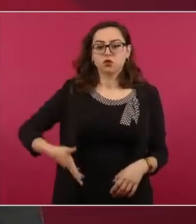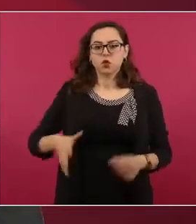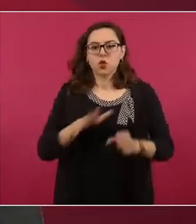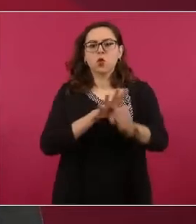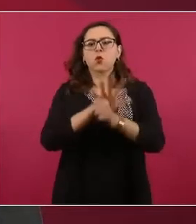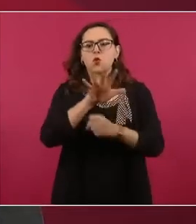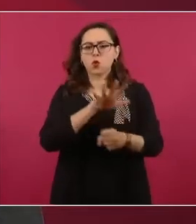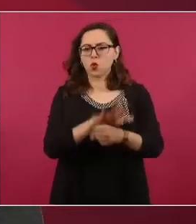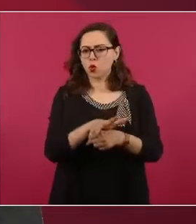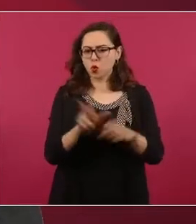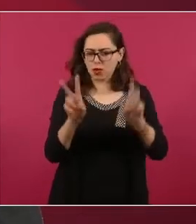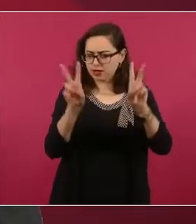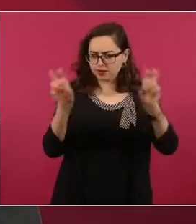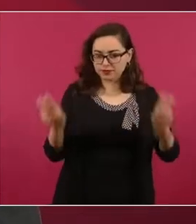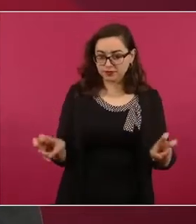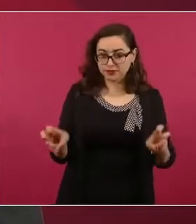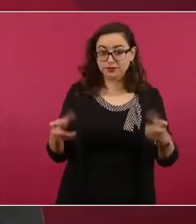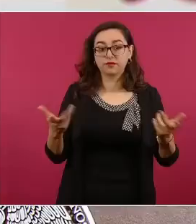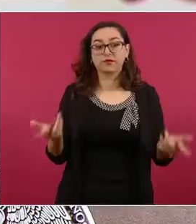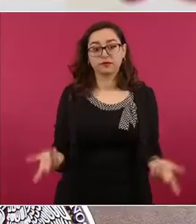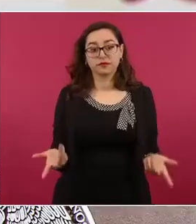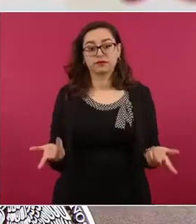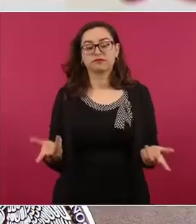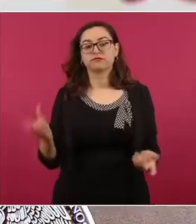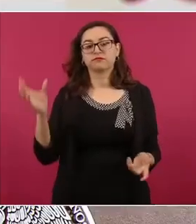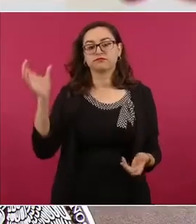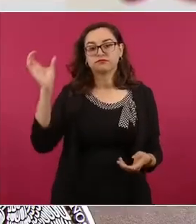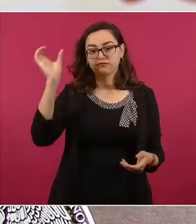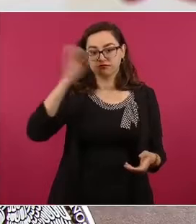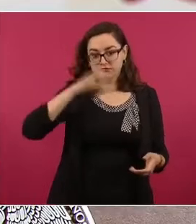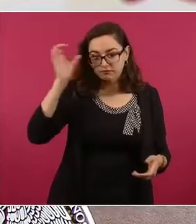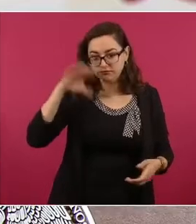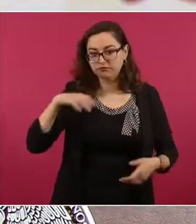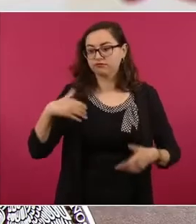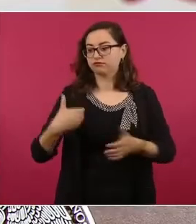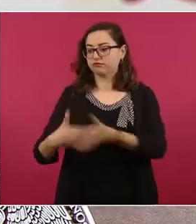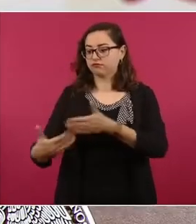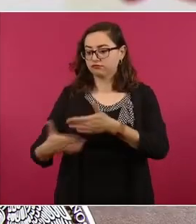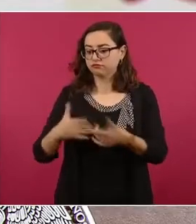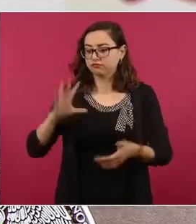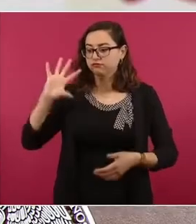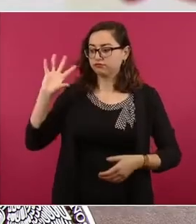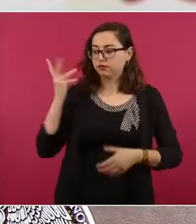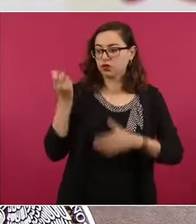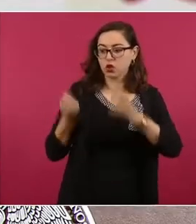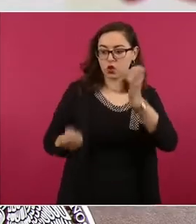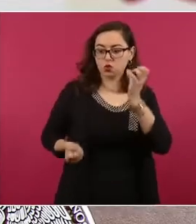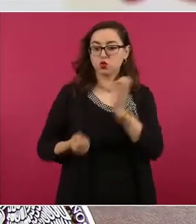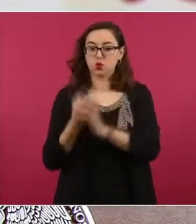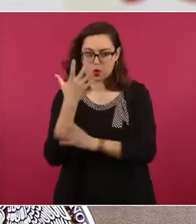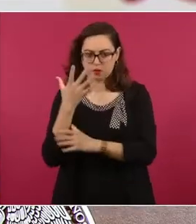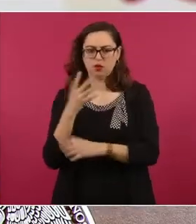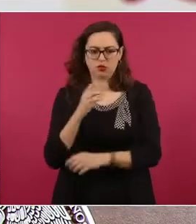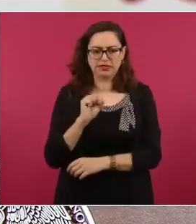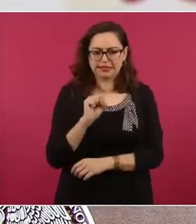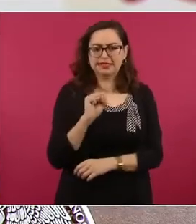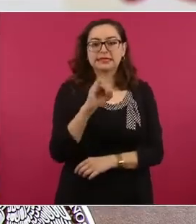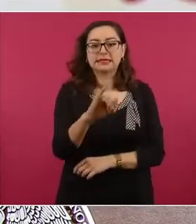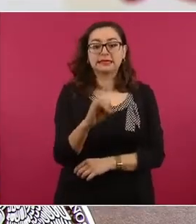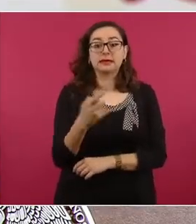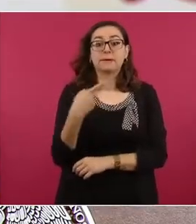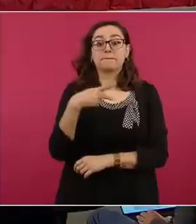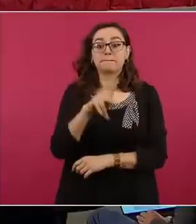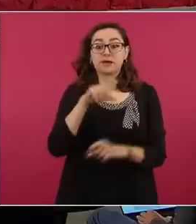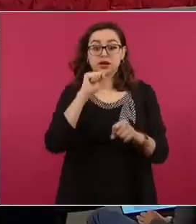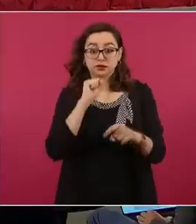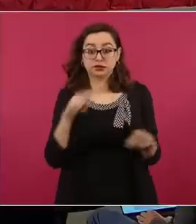impulso muy amplio a la ciencia, la tecnología y la innovación con una perspectiva social y de